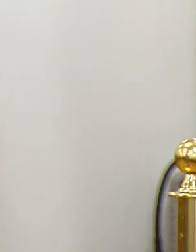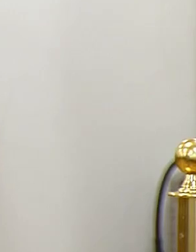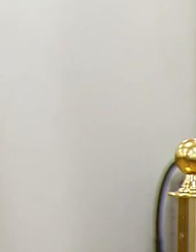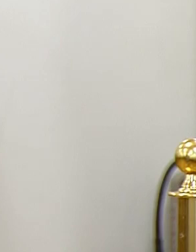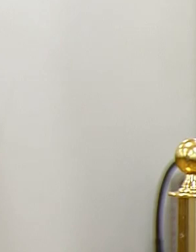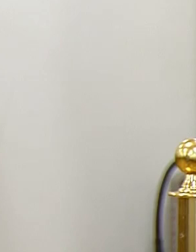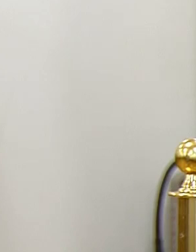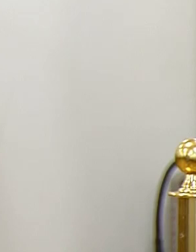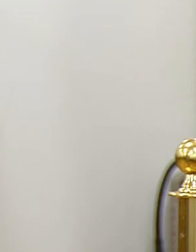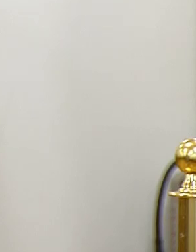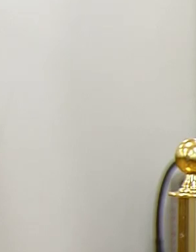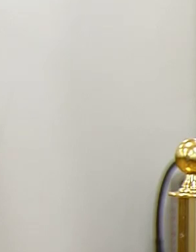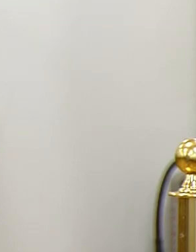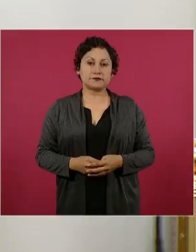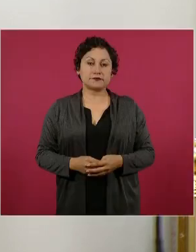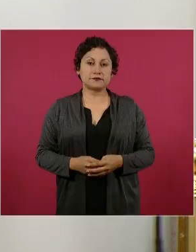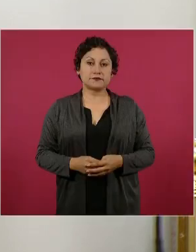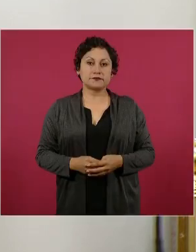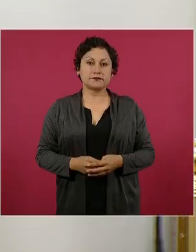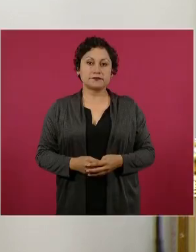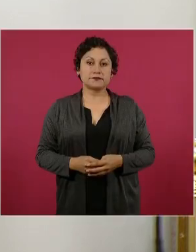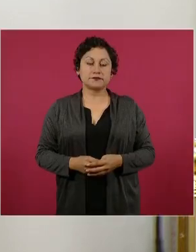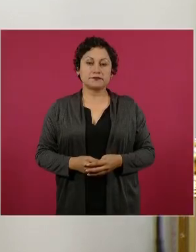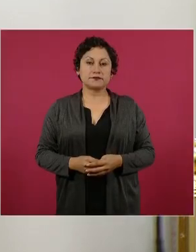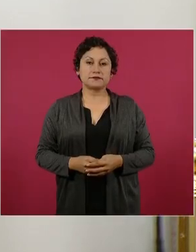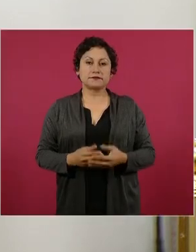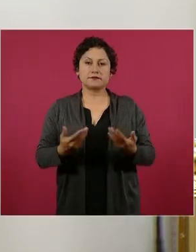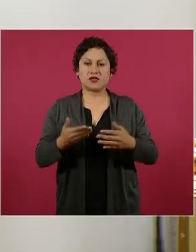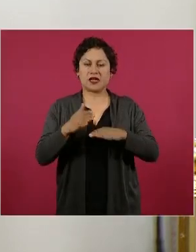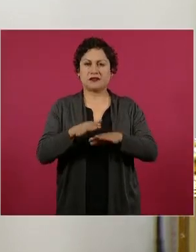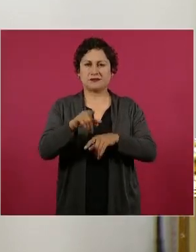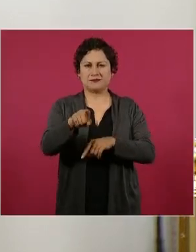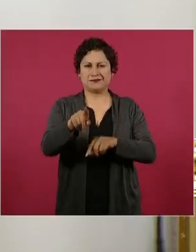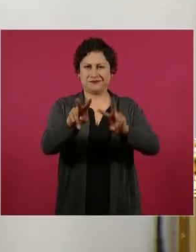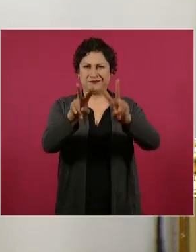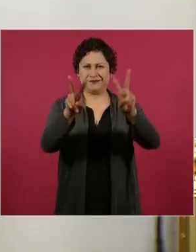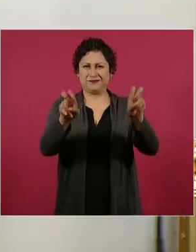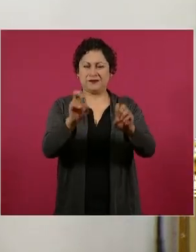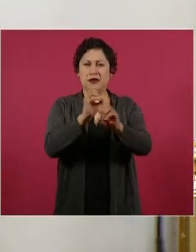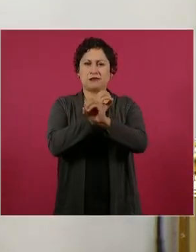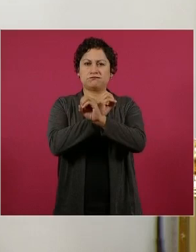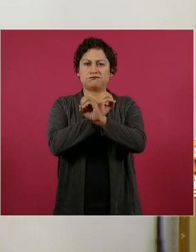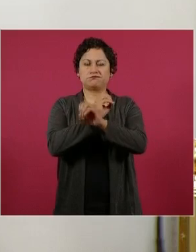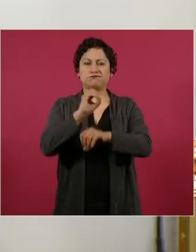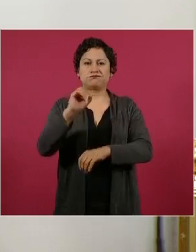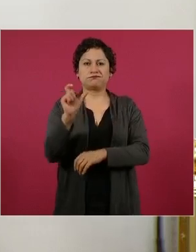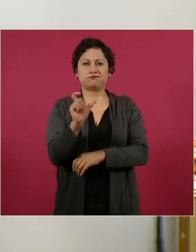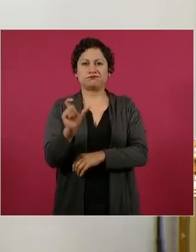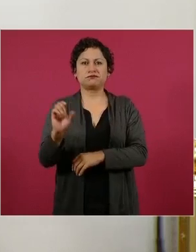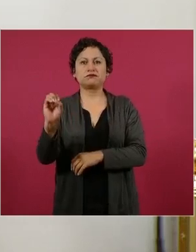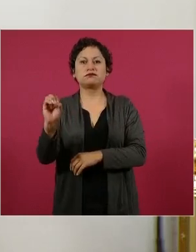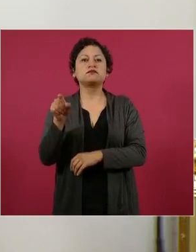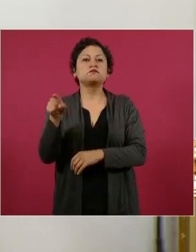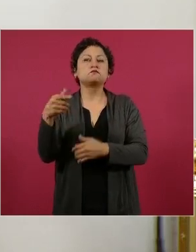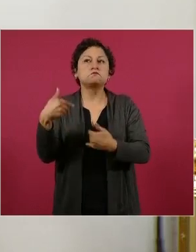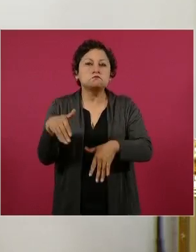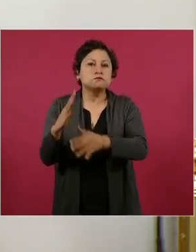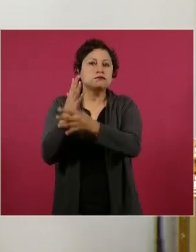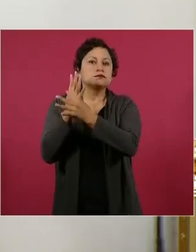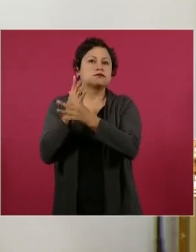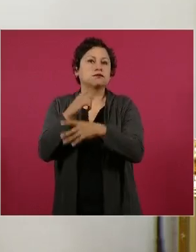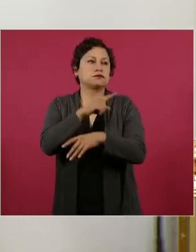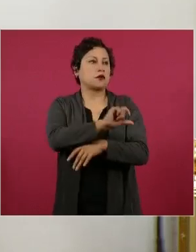aparte del tema de esta tienda Oxxo, de que según cerraron las puertas por el tema de la extorsión